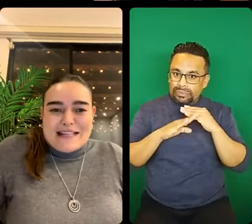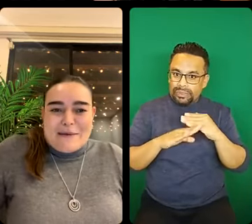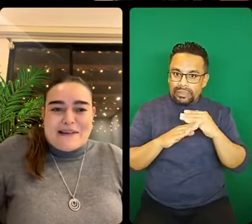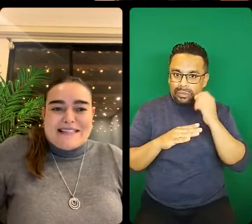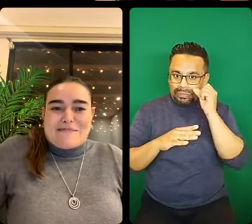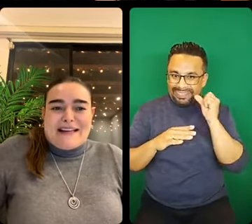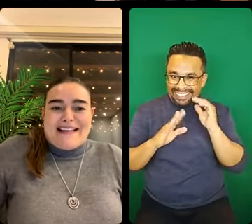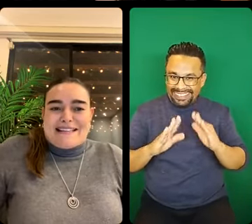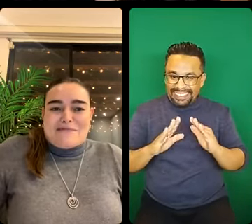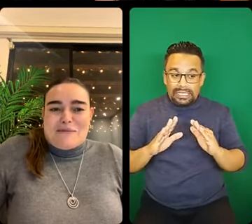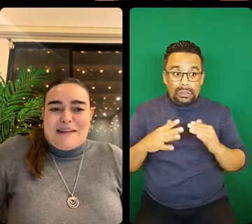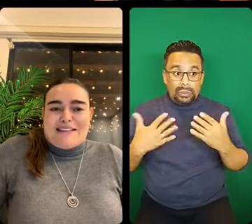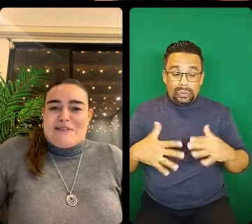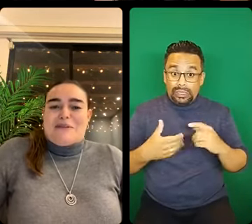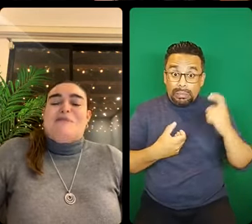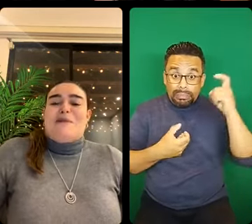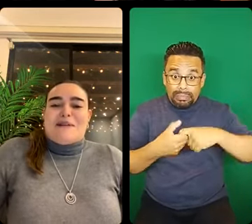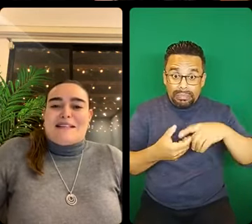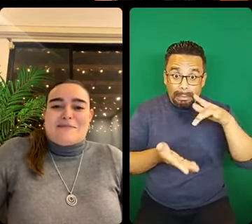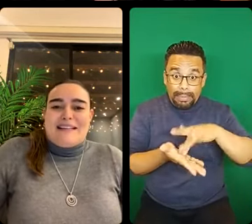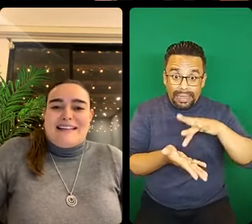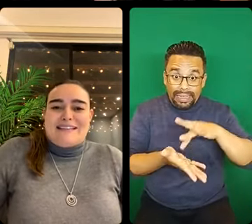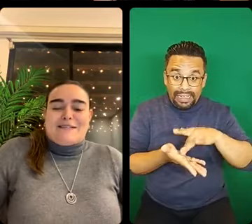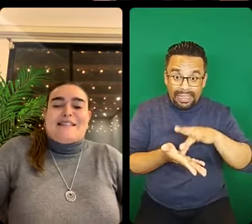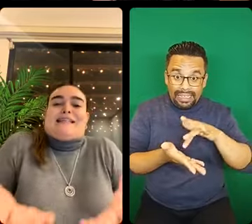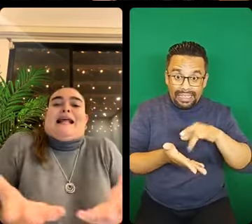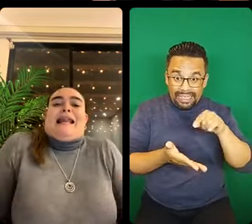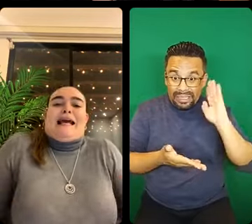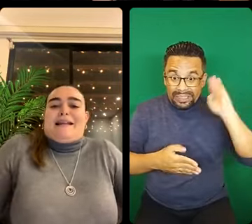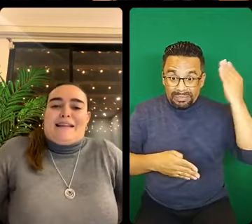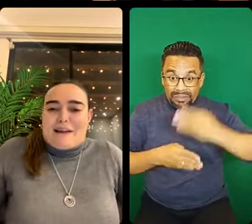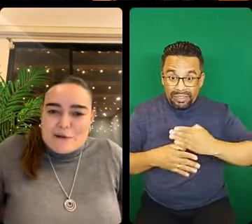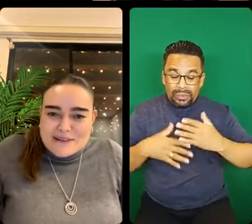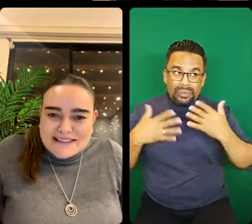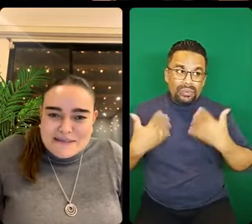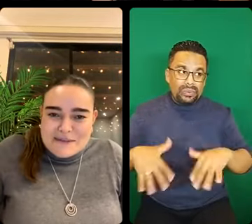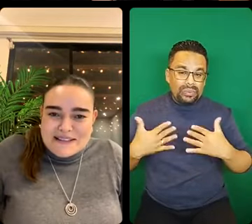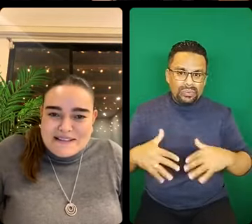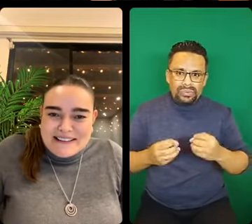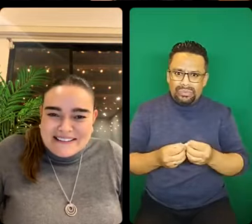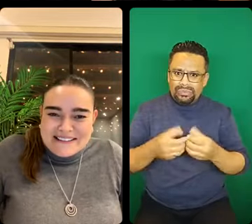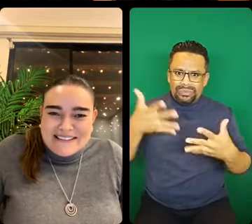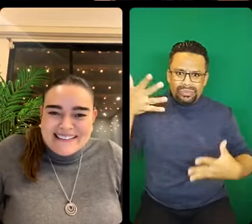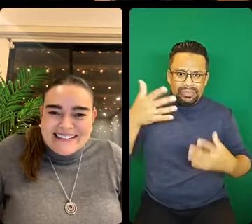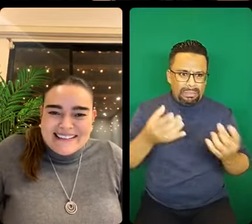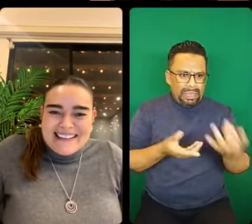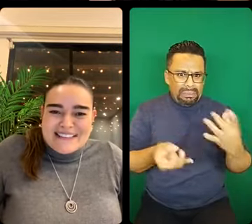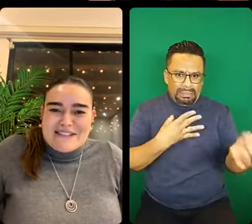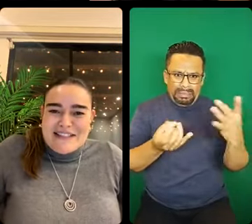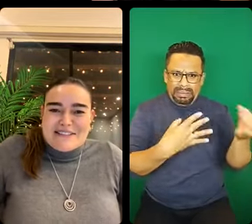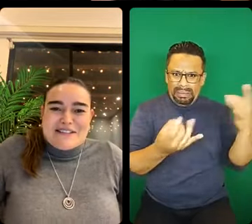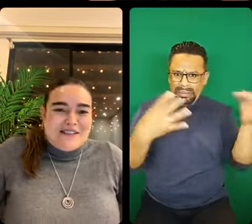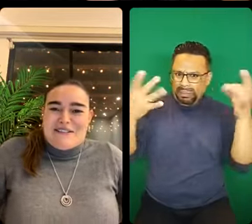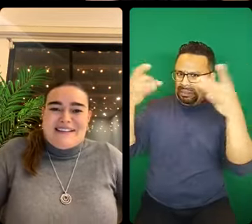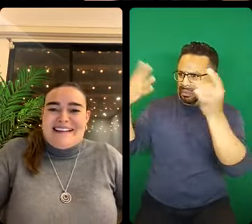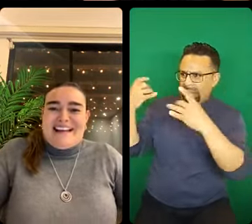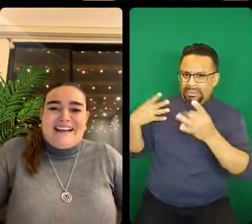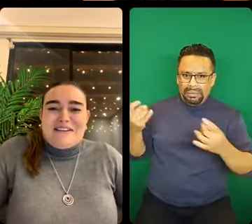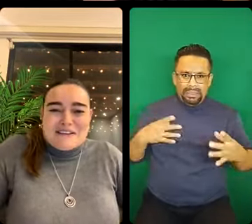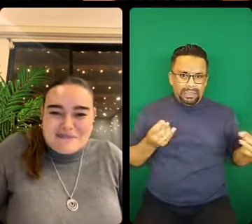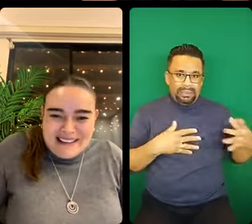que nos deja participar en este momento, como lo decíamos al inicio, es la cantidad de cortos que estamos recibiendo, ¿no? Es una